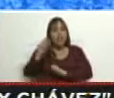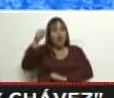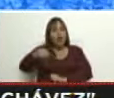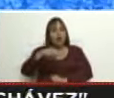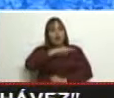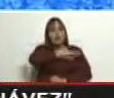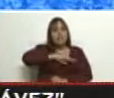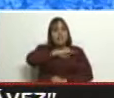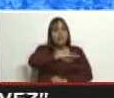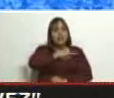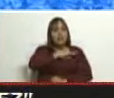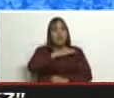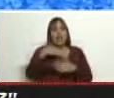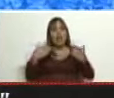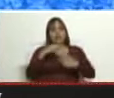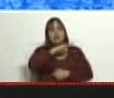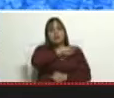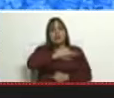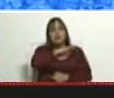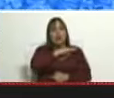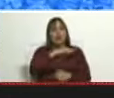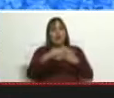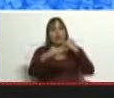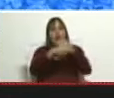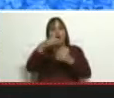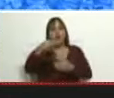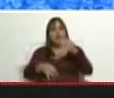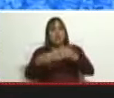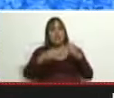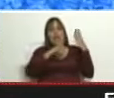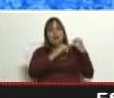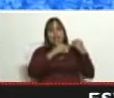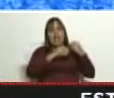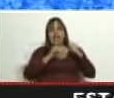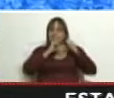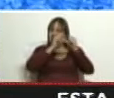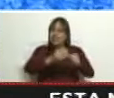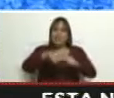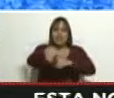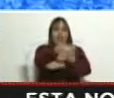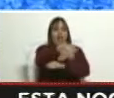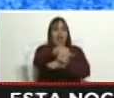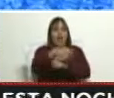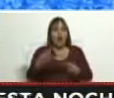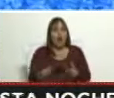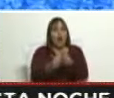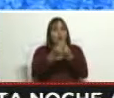Misión Igualdad, Justicia, Hugo Chávez, la esperanza sigue en la calle con el pueblo.